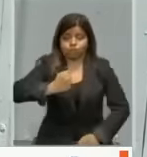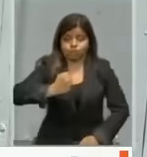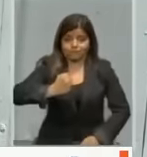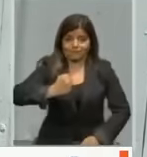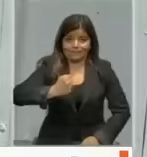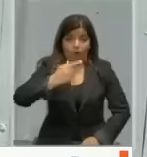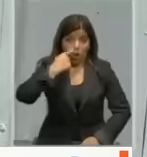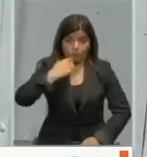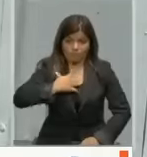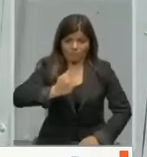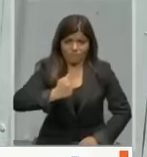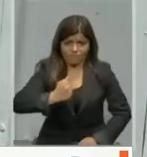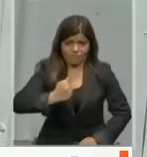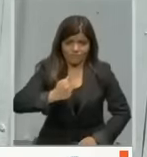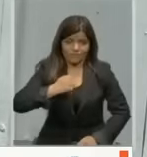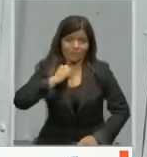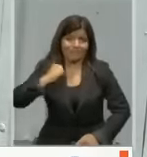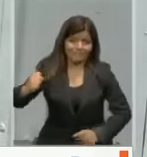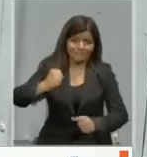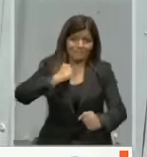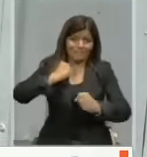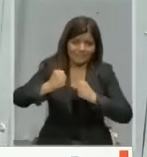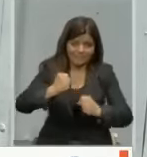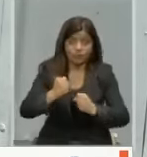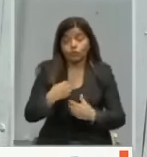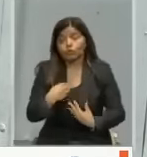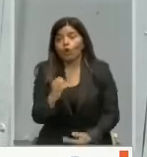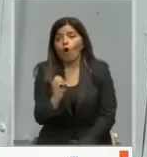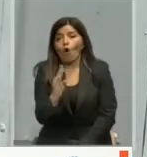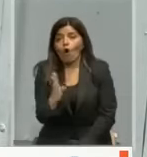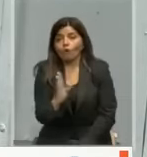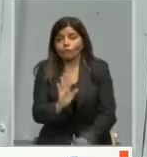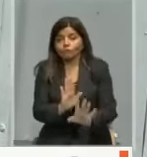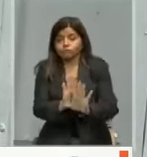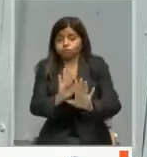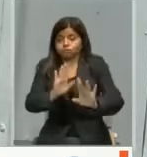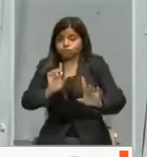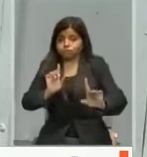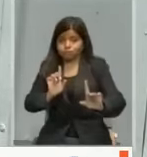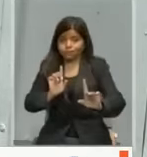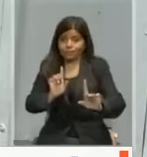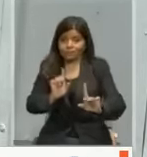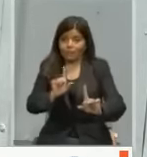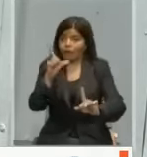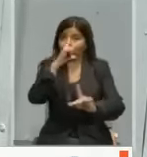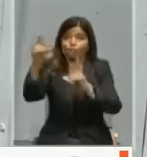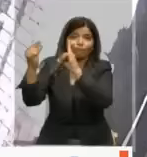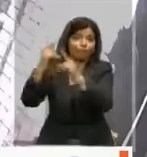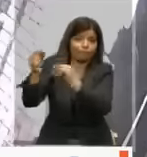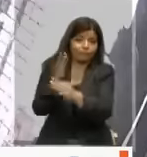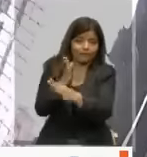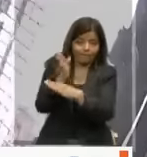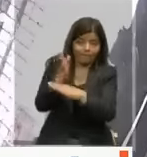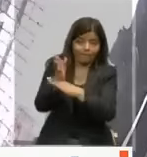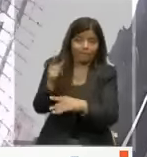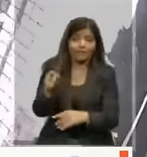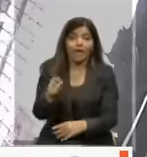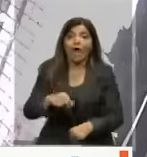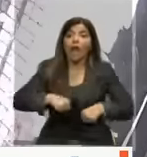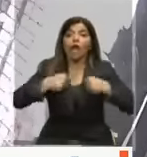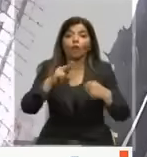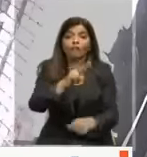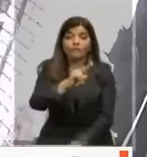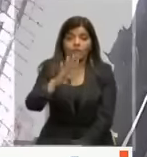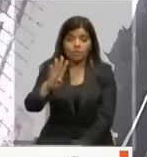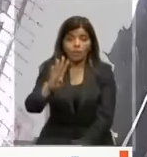y me pasó a tirar ahí. Ahí yo, como obviamente dejé de pegarle, él salió corriendo hacia allá. La joven de 24